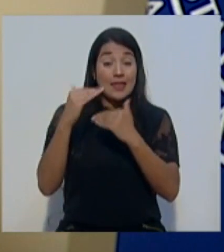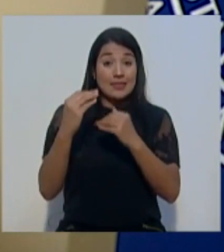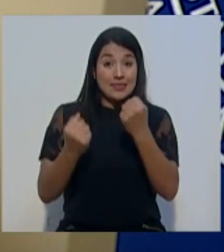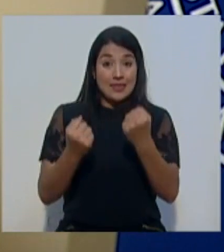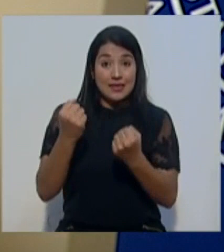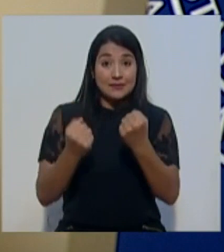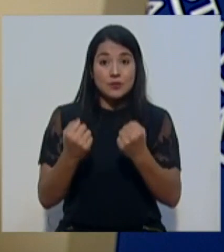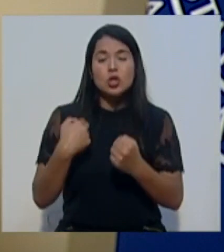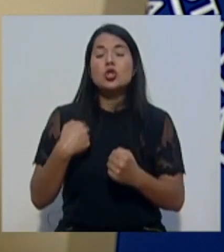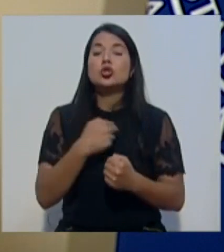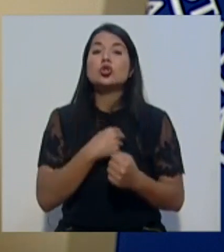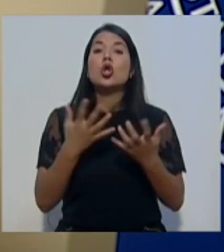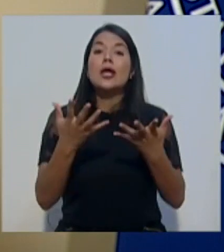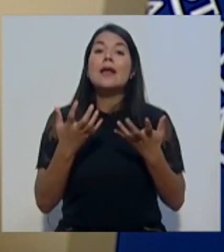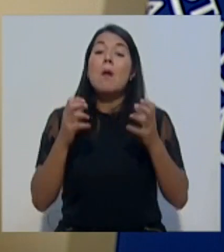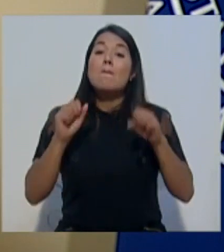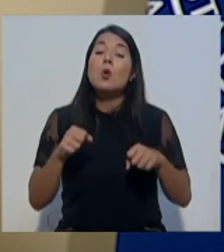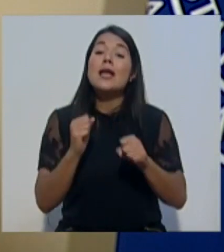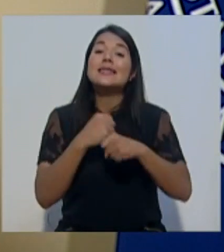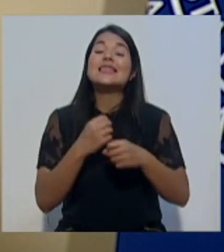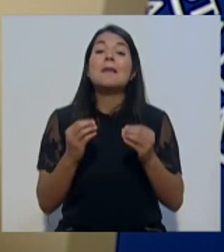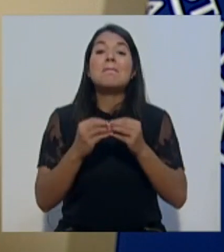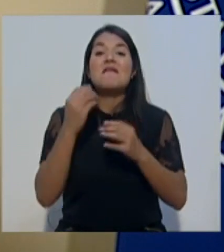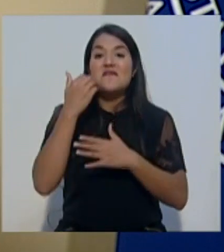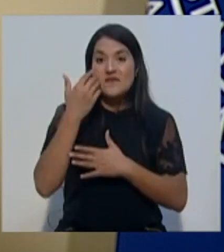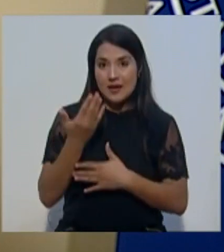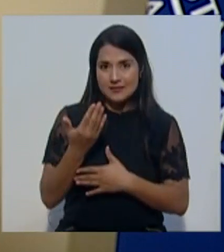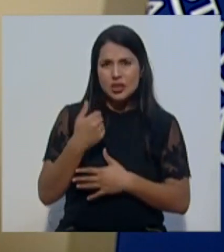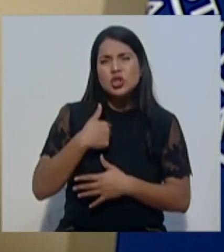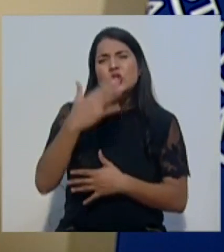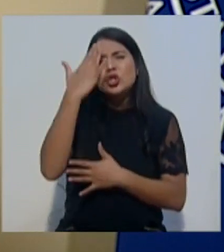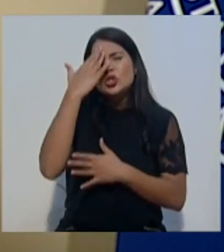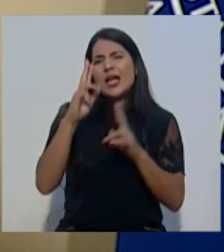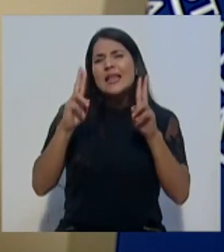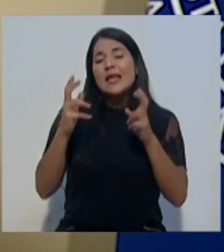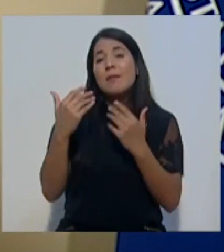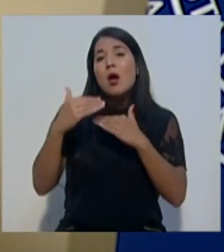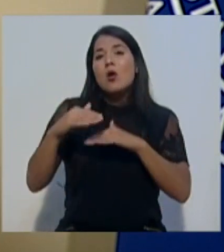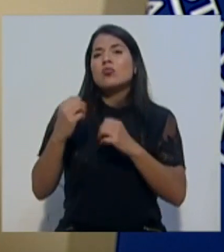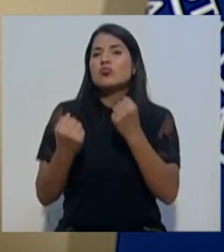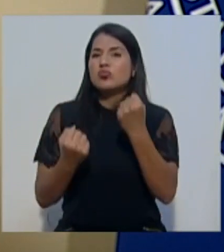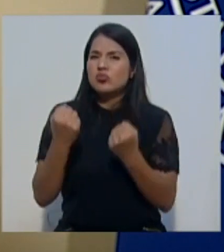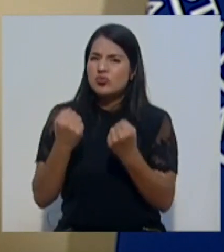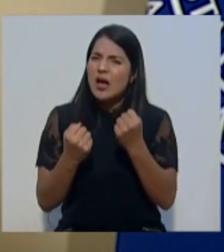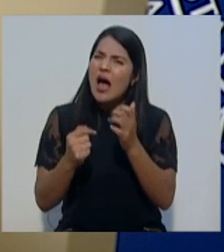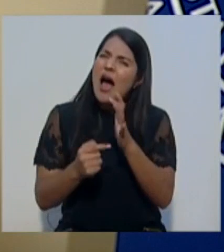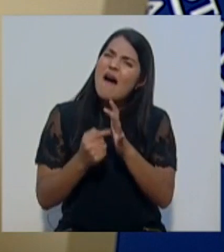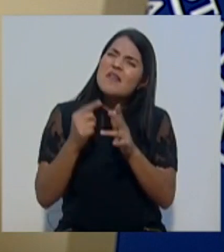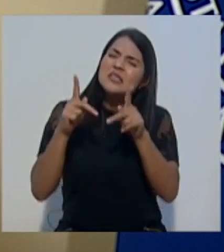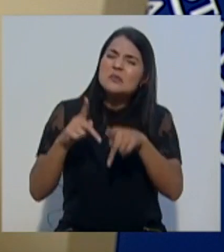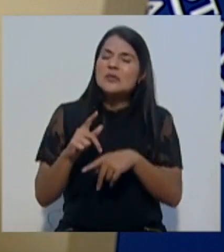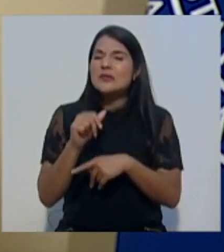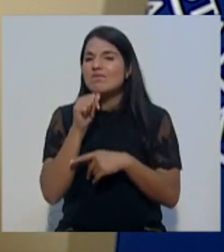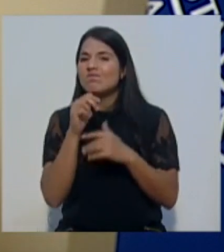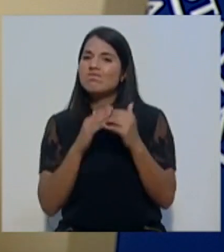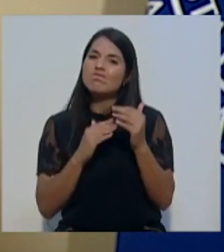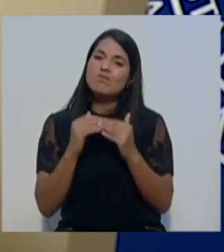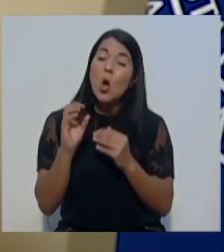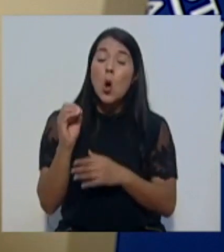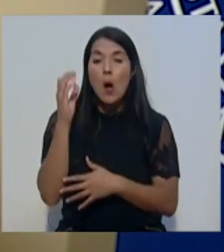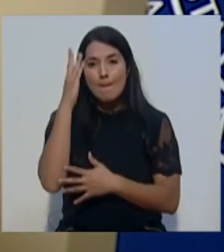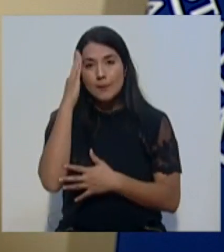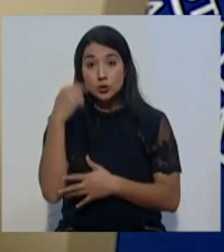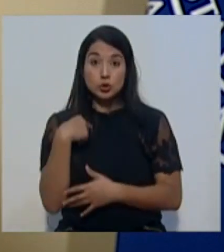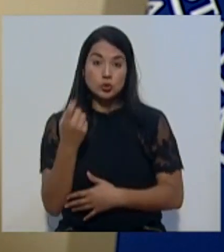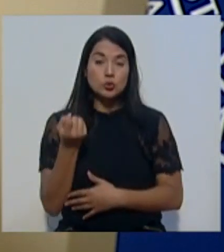lo que queremos es facilitar. Yo sé que en el tema de la restricción pues hay incomodidad y preocupaciones y lo